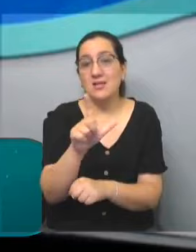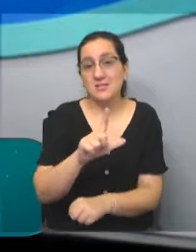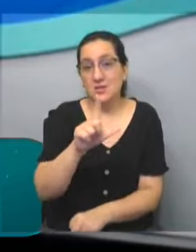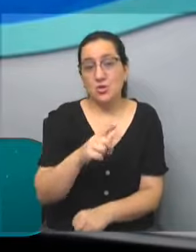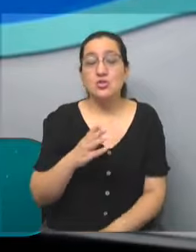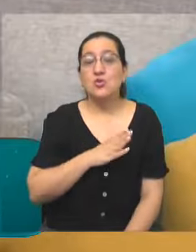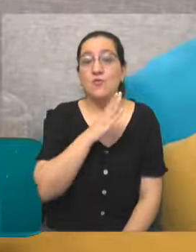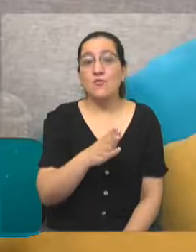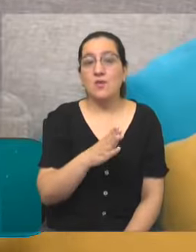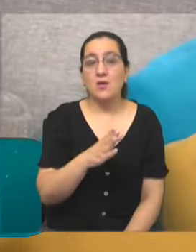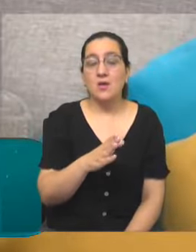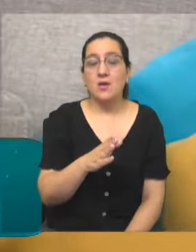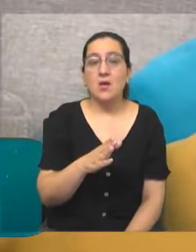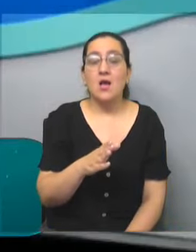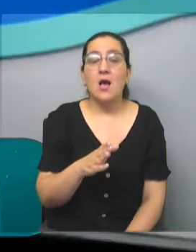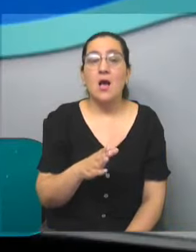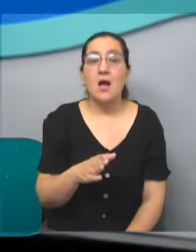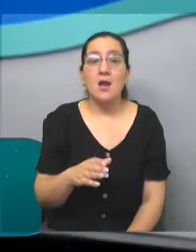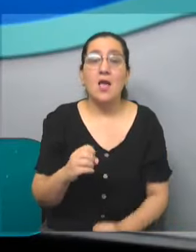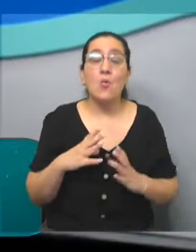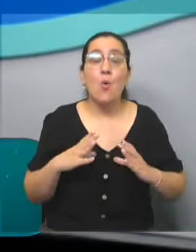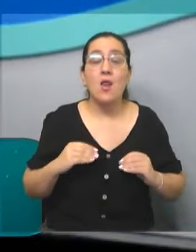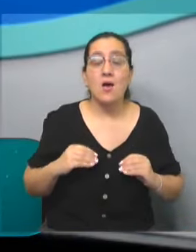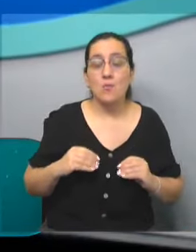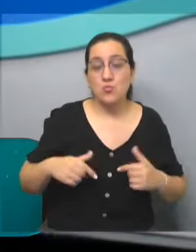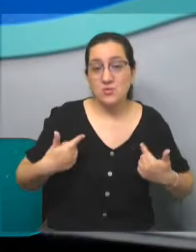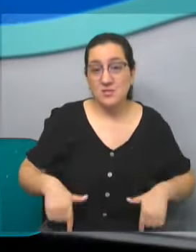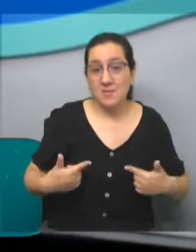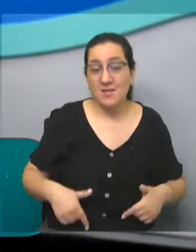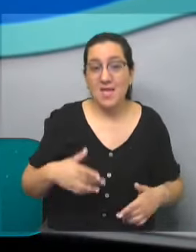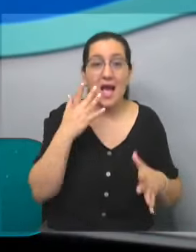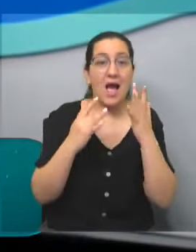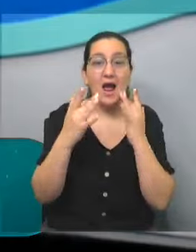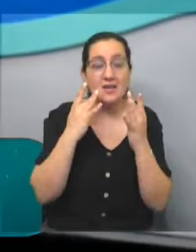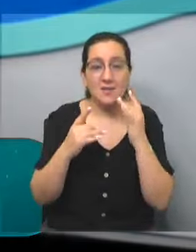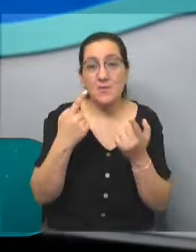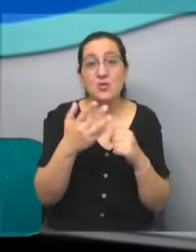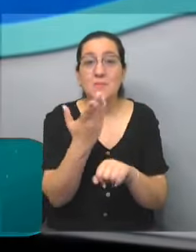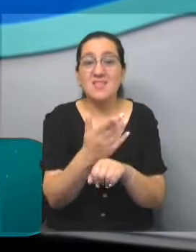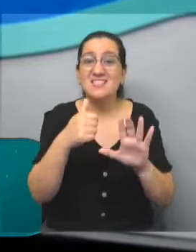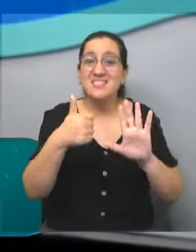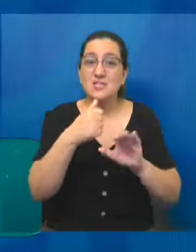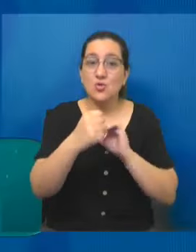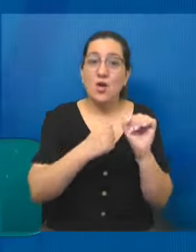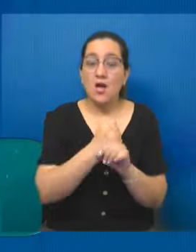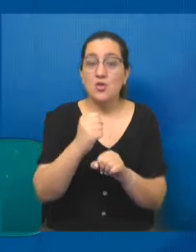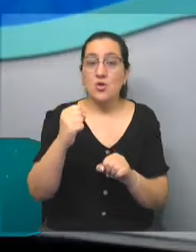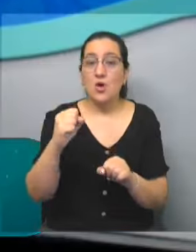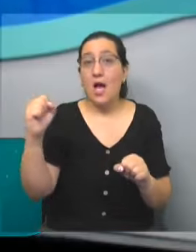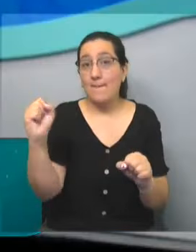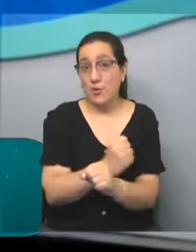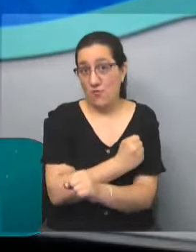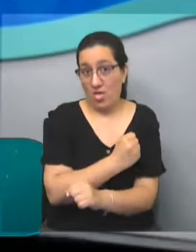Escuela Municipal de Arte Dramático. Para entrar en la Escuela de Arte Dramático te pedían sexto año terminado, sí, siempre, aprobado. O sea, la